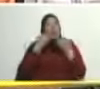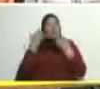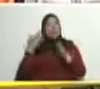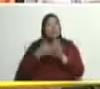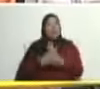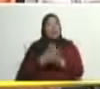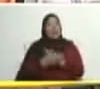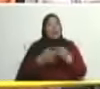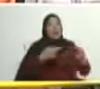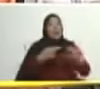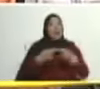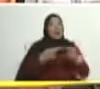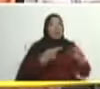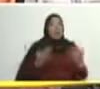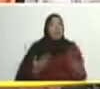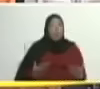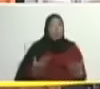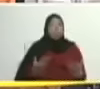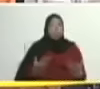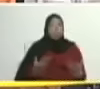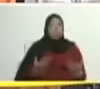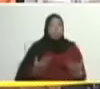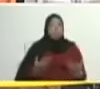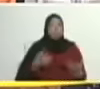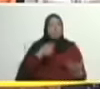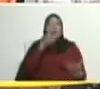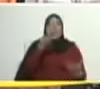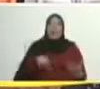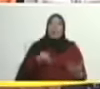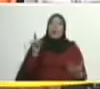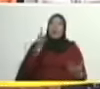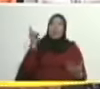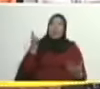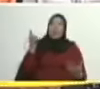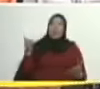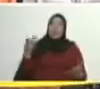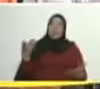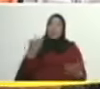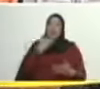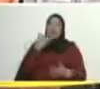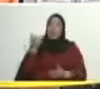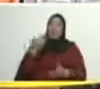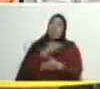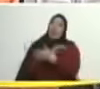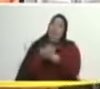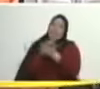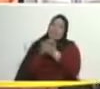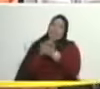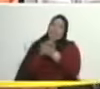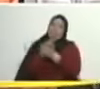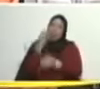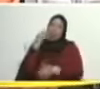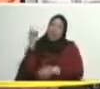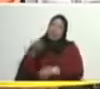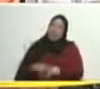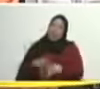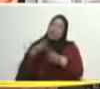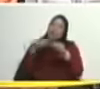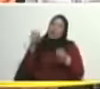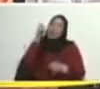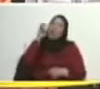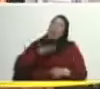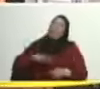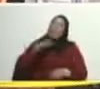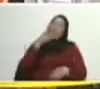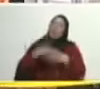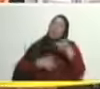También el presidente de Bolivia, me gustaría rendir tributo por su solidaridad. Todos los pueblos del mundo están